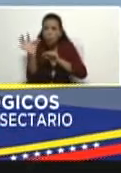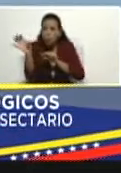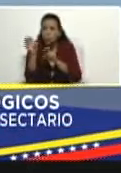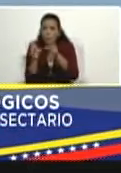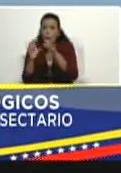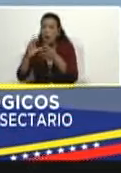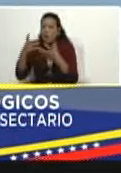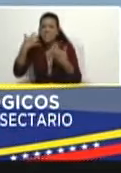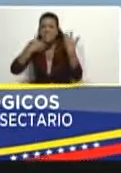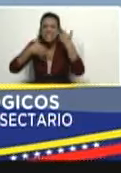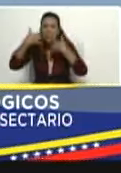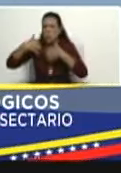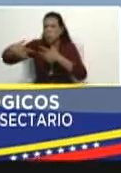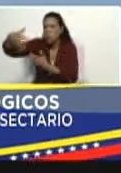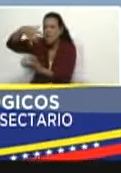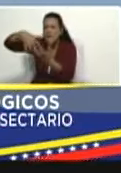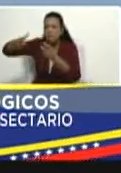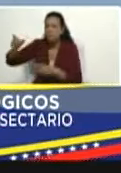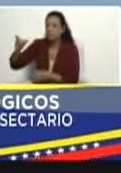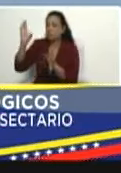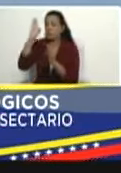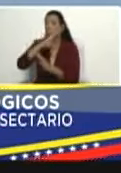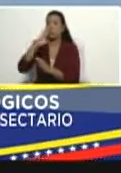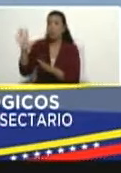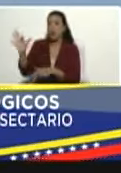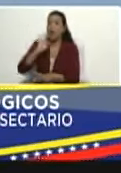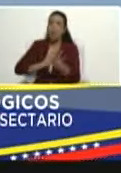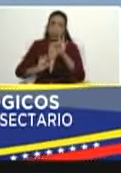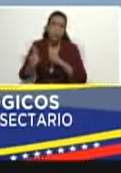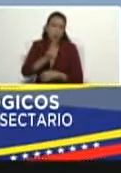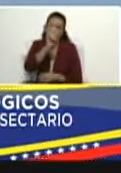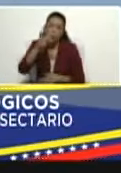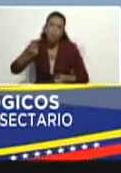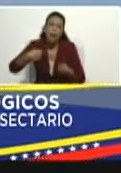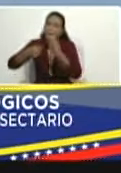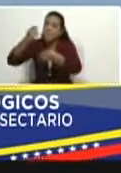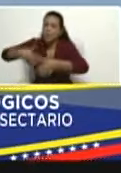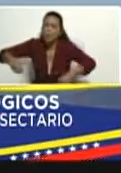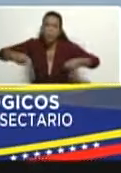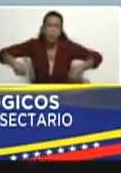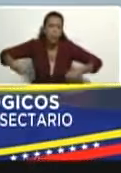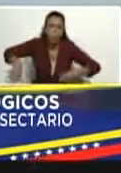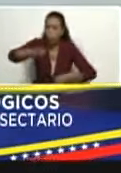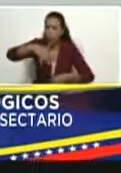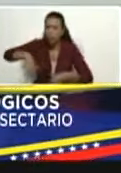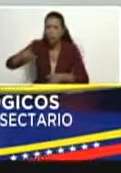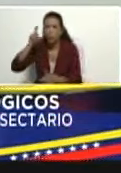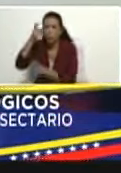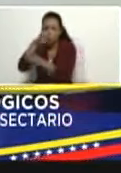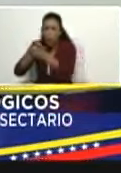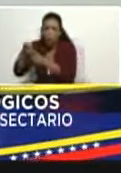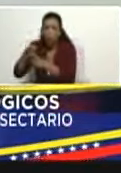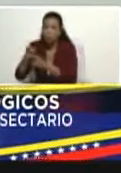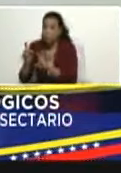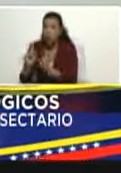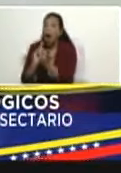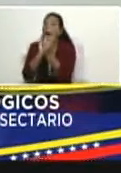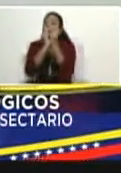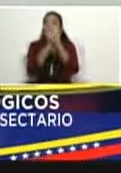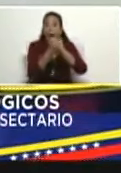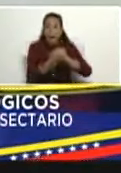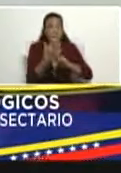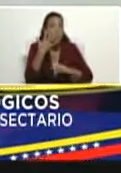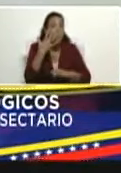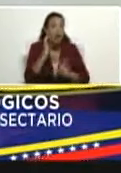insecticidas químicos de amplio espectro que tradicionalmente se han utilizado para estos propósitos. Entonces, en este